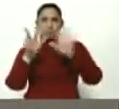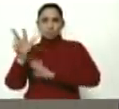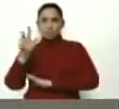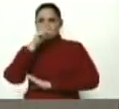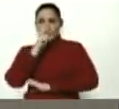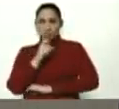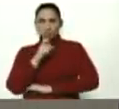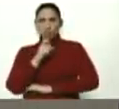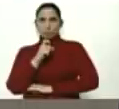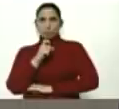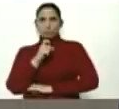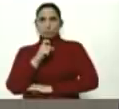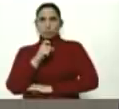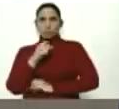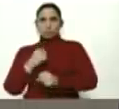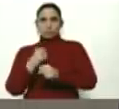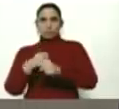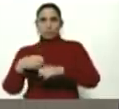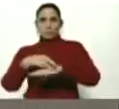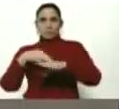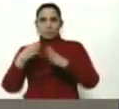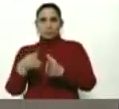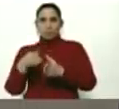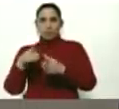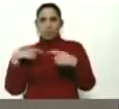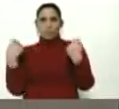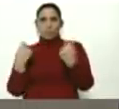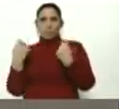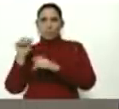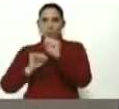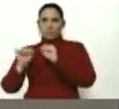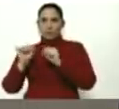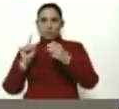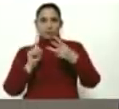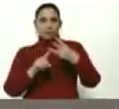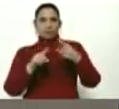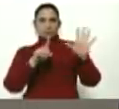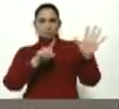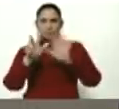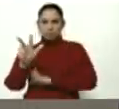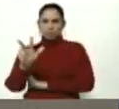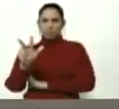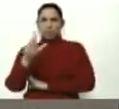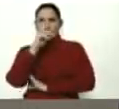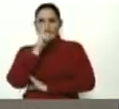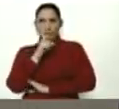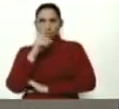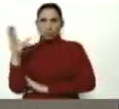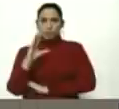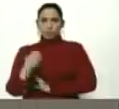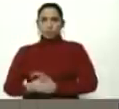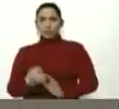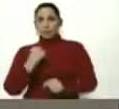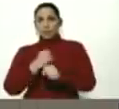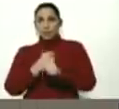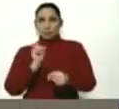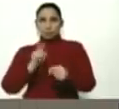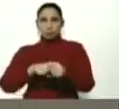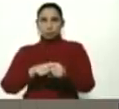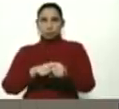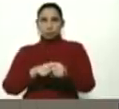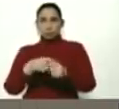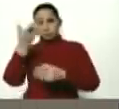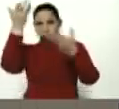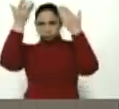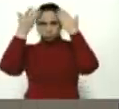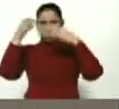del Ministerio del Poder Popular para la Defensa, una señora de 63 años de edad de Distrito Capital, trabajadora enfermera